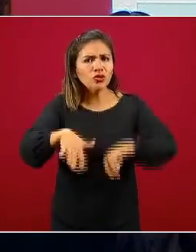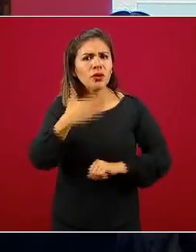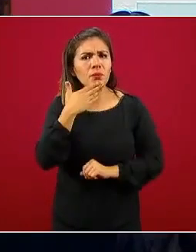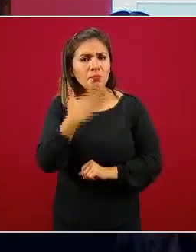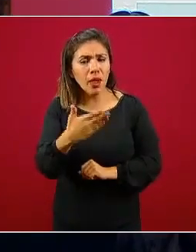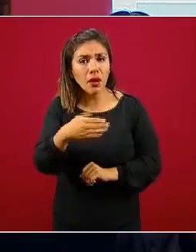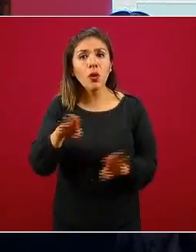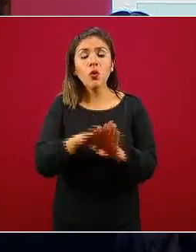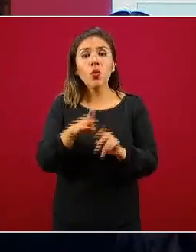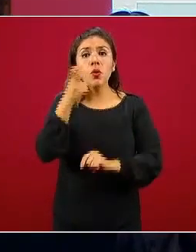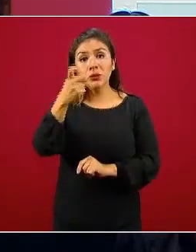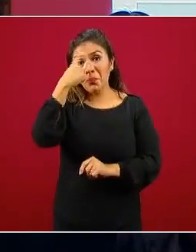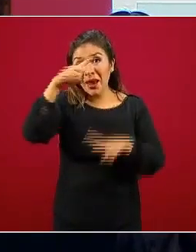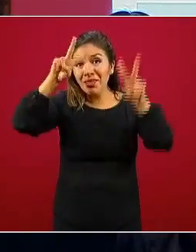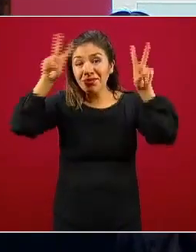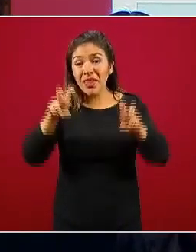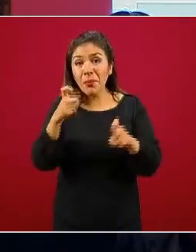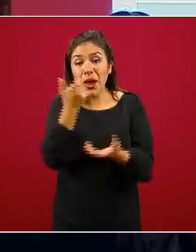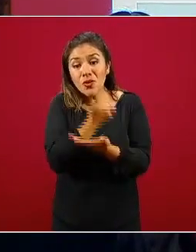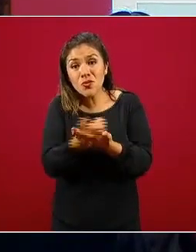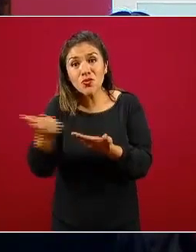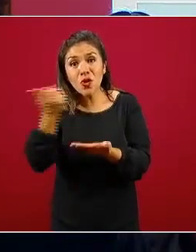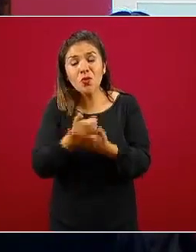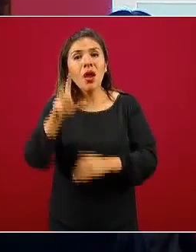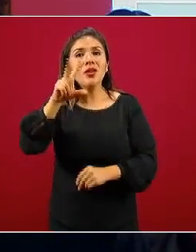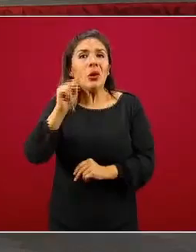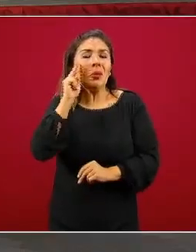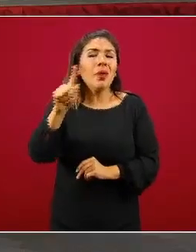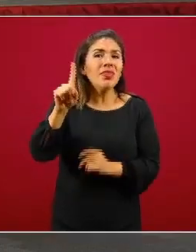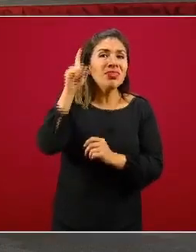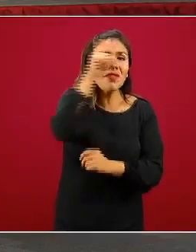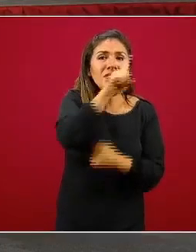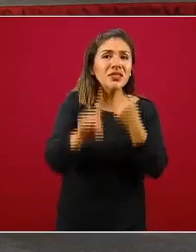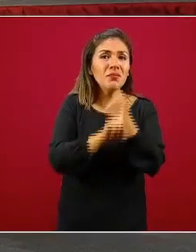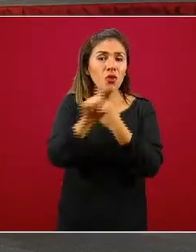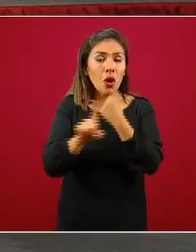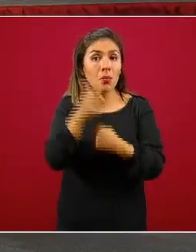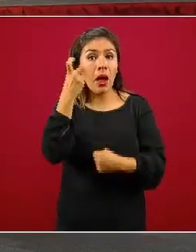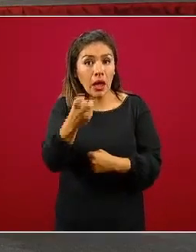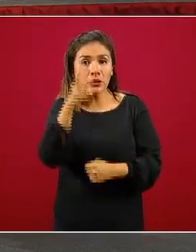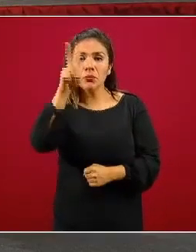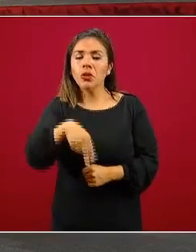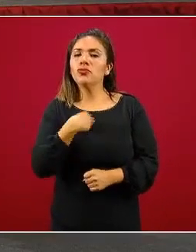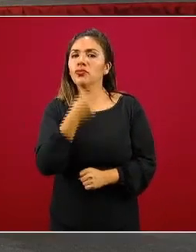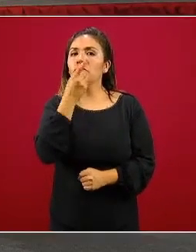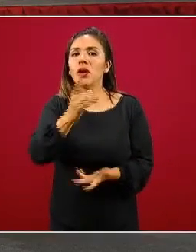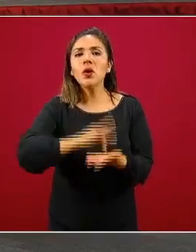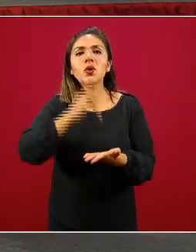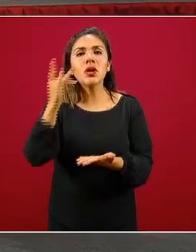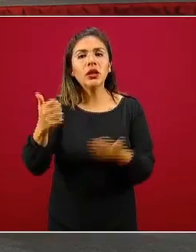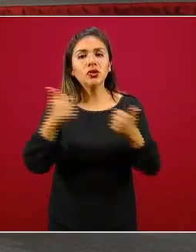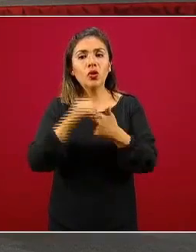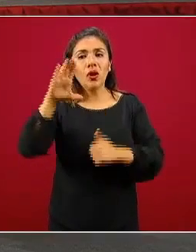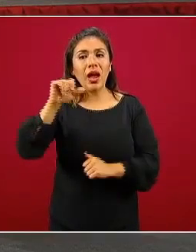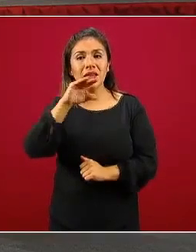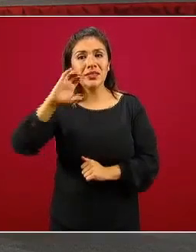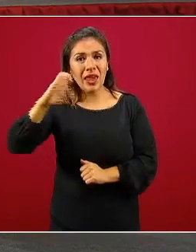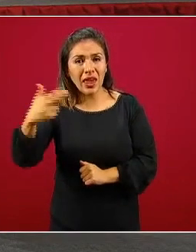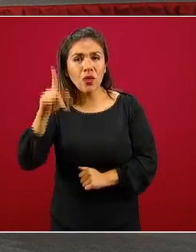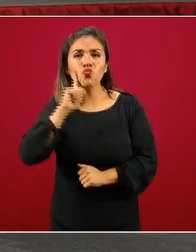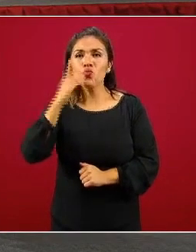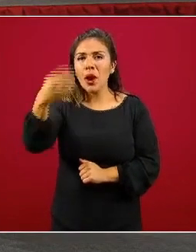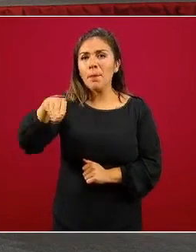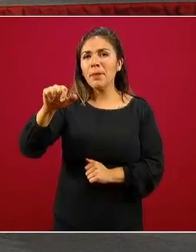funcionar justamente para que el tema del salario no se vea comprometido. Y en ese sentido estamos muy agradecidos con CASE, con Marcelina,